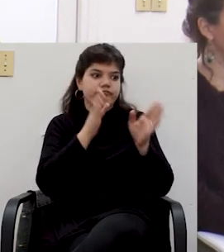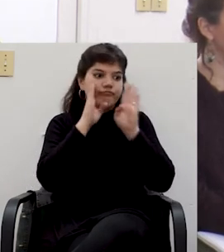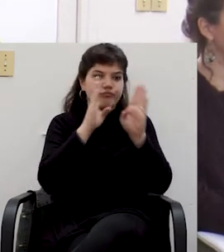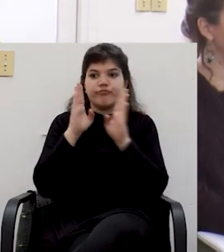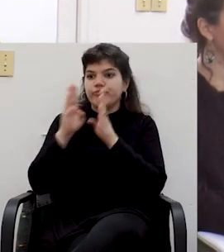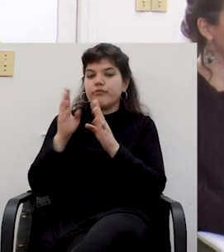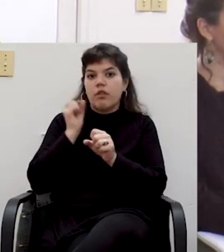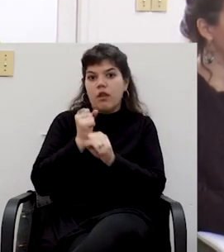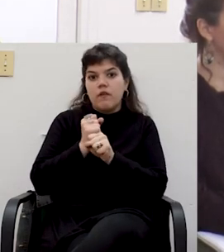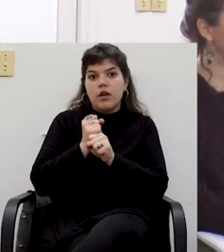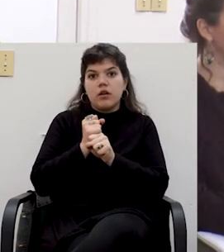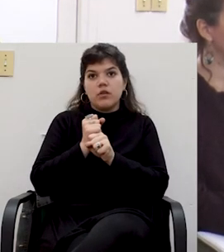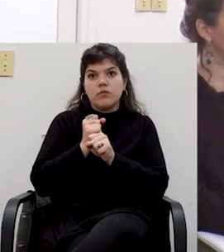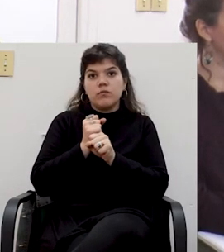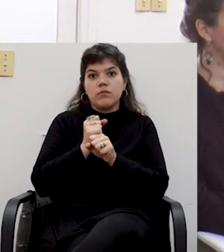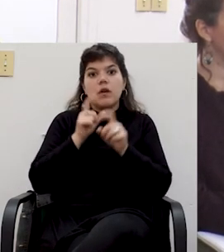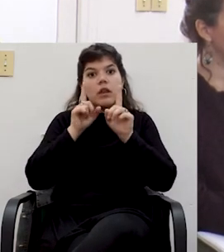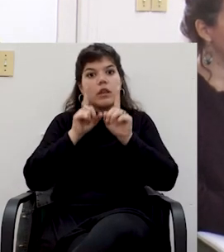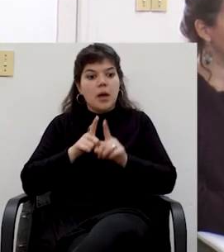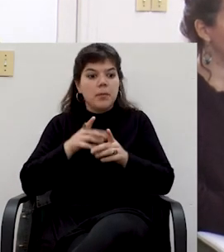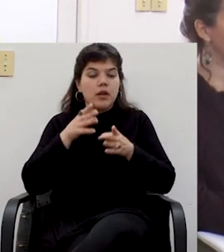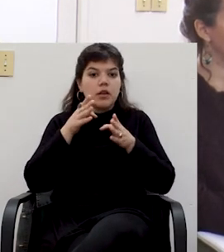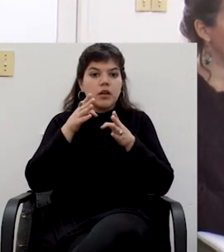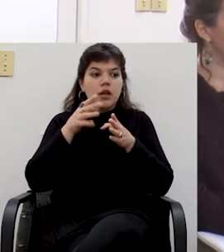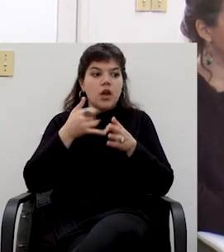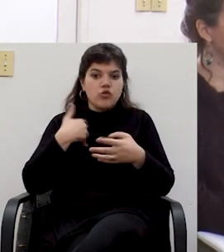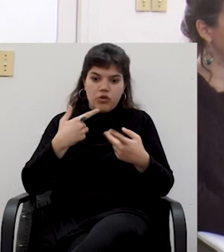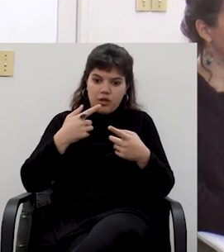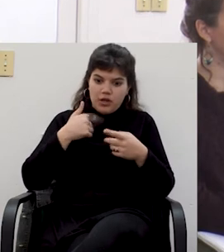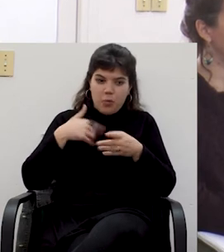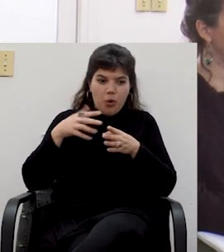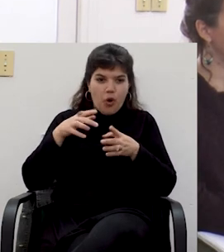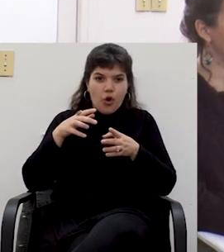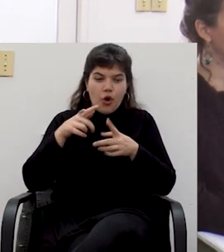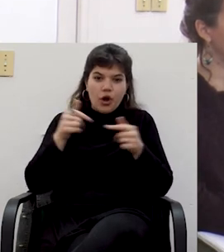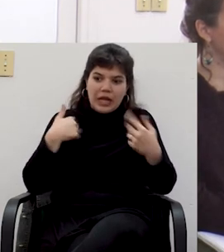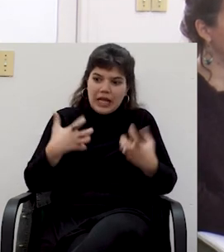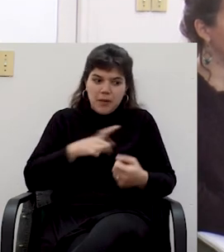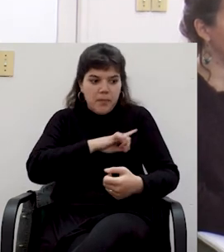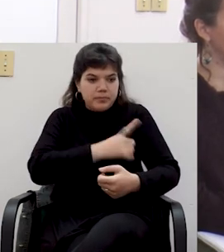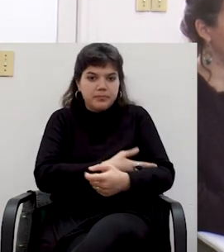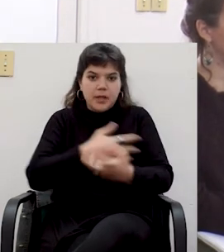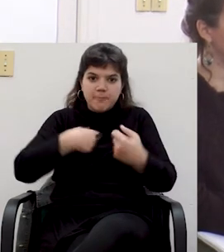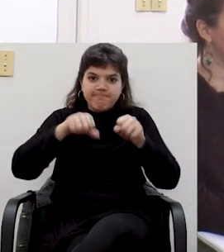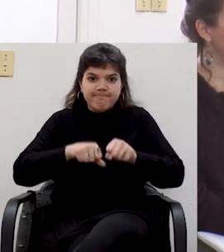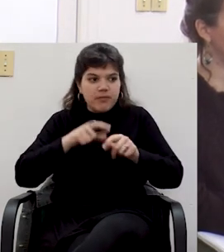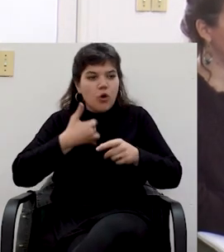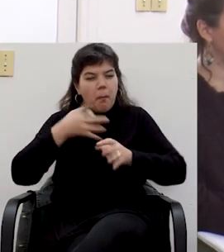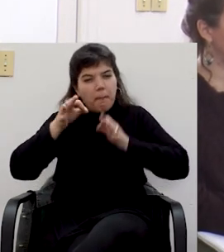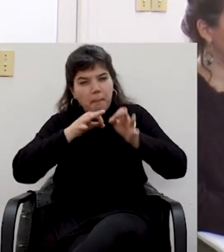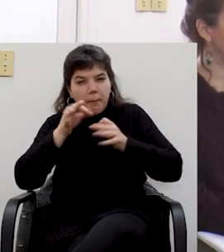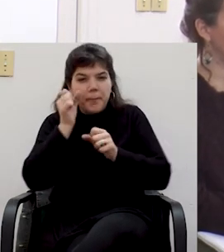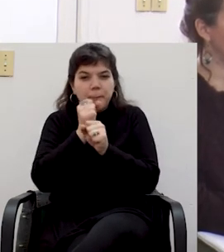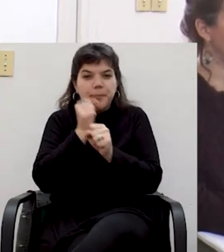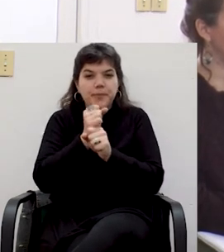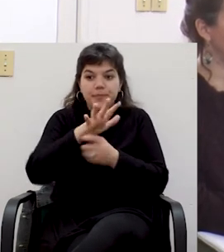sentido estamos intentando fortalecernos a través de estrategias de trabajo con espacios